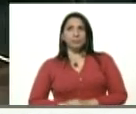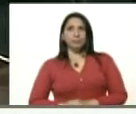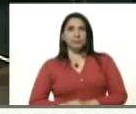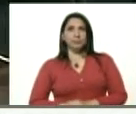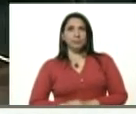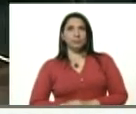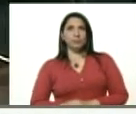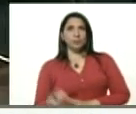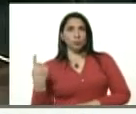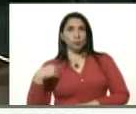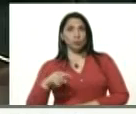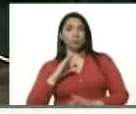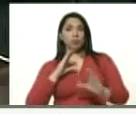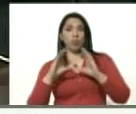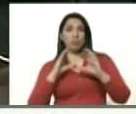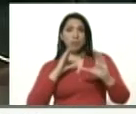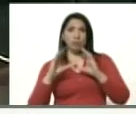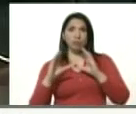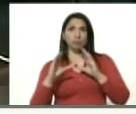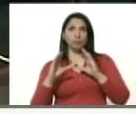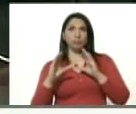Estuvimos conversando,